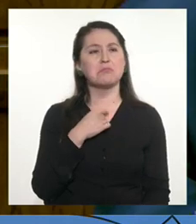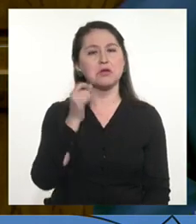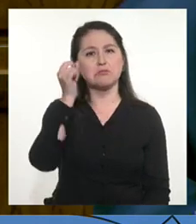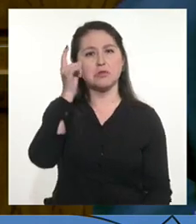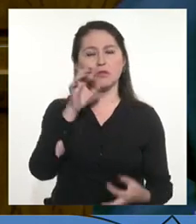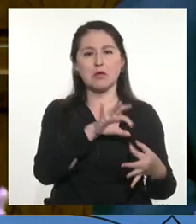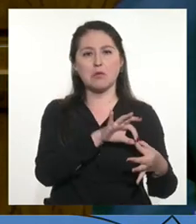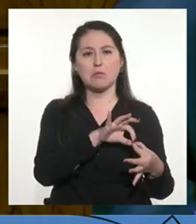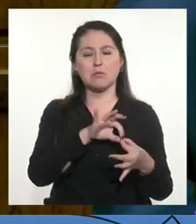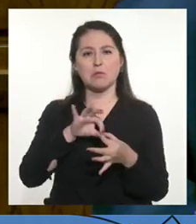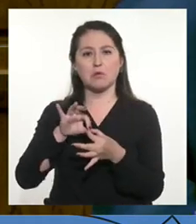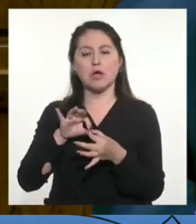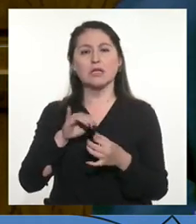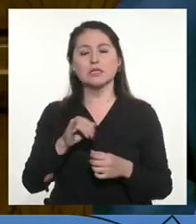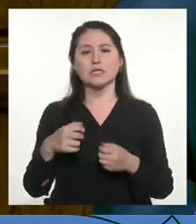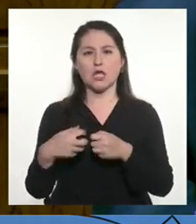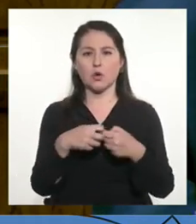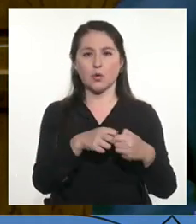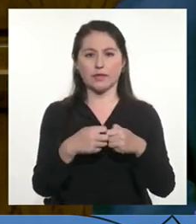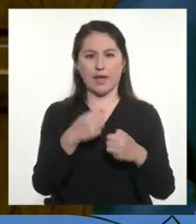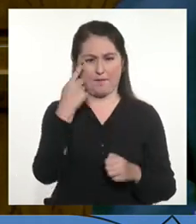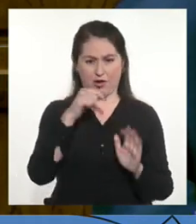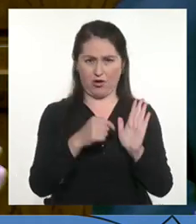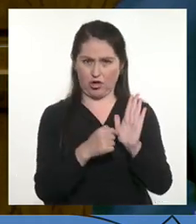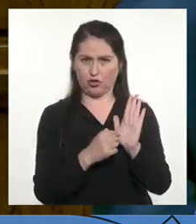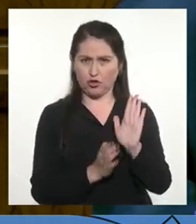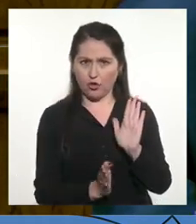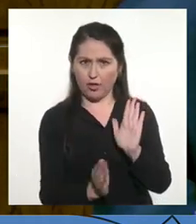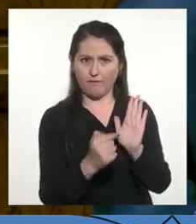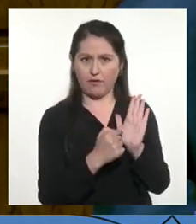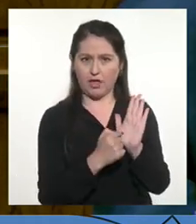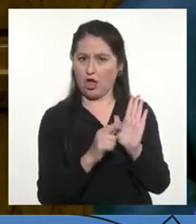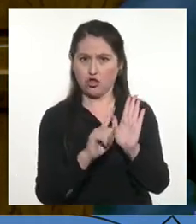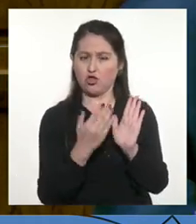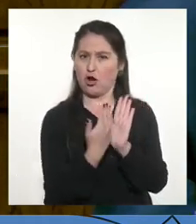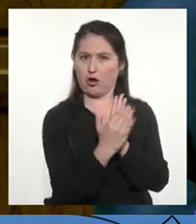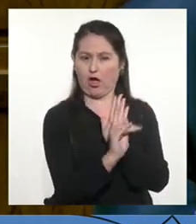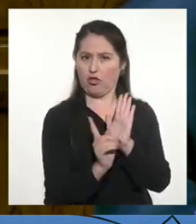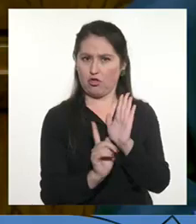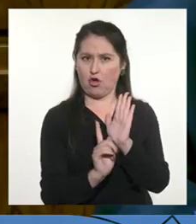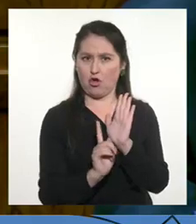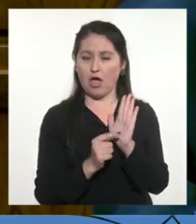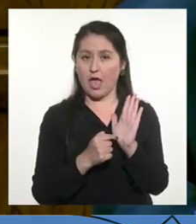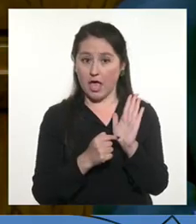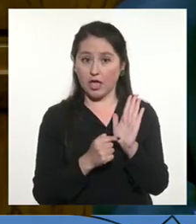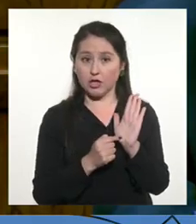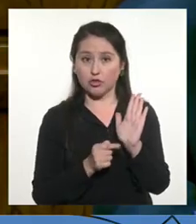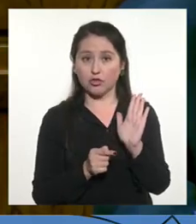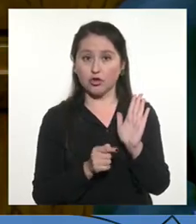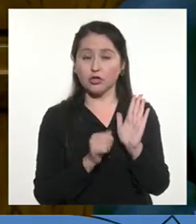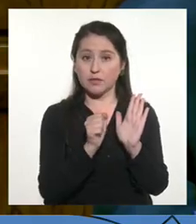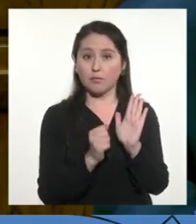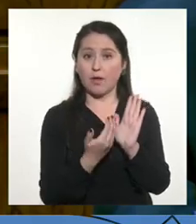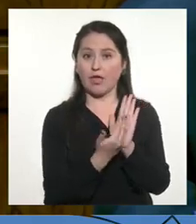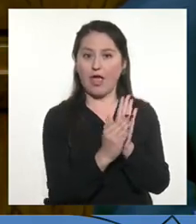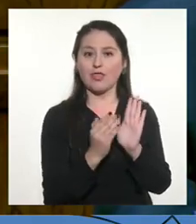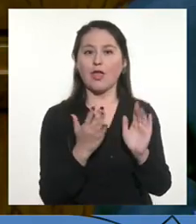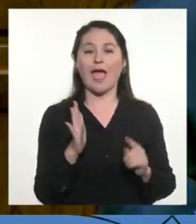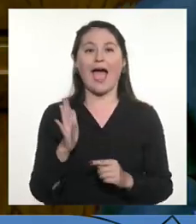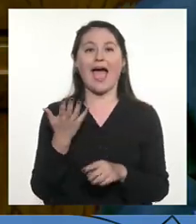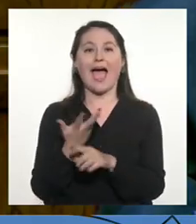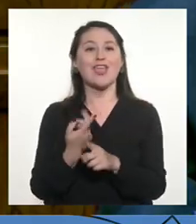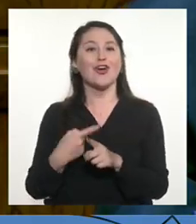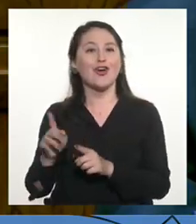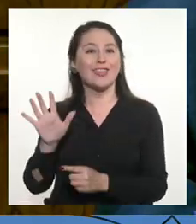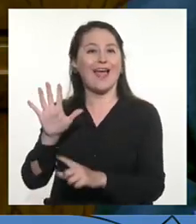se discutía oiga pero esto está vigente no está derogado no pero es que estos básicamente está derogada por esta otra ley eso es